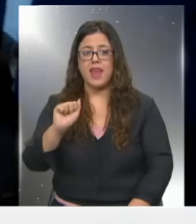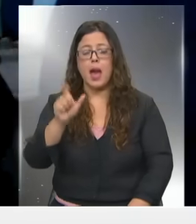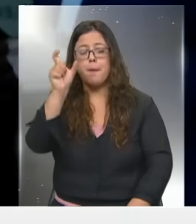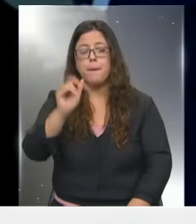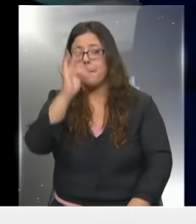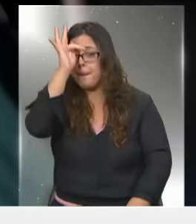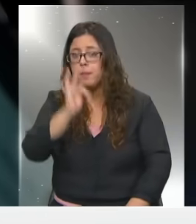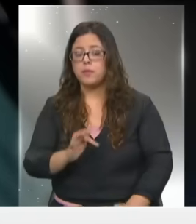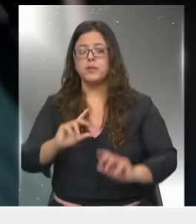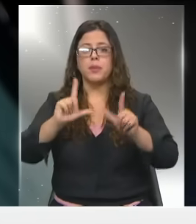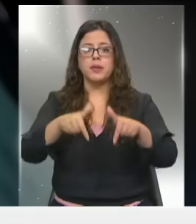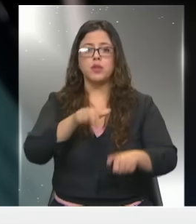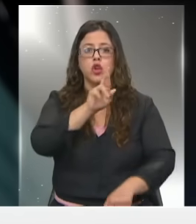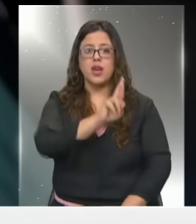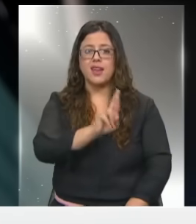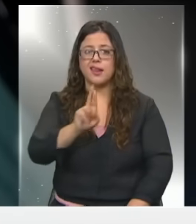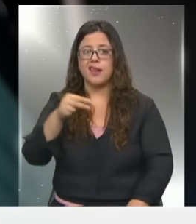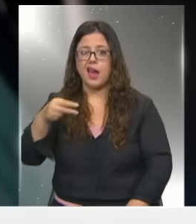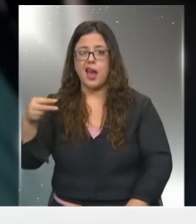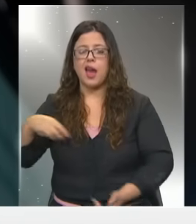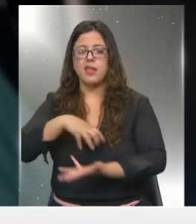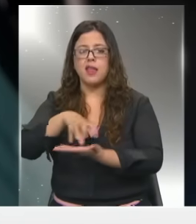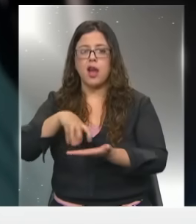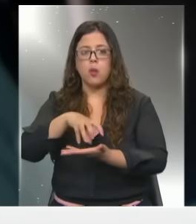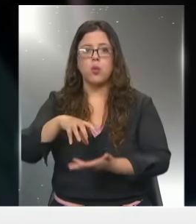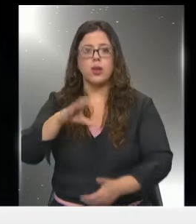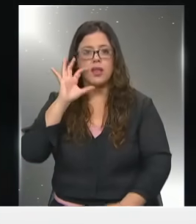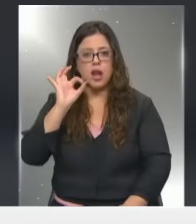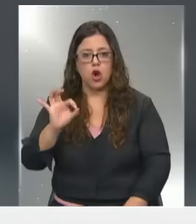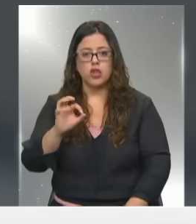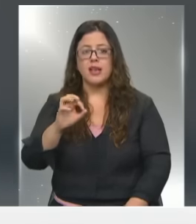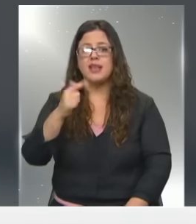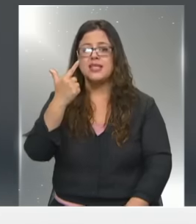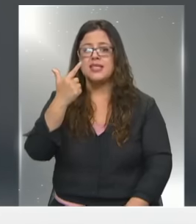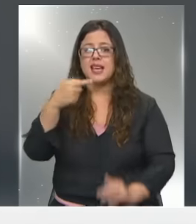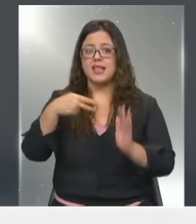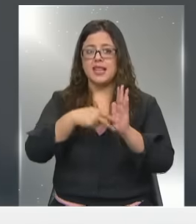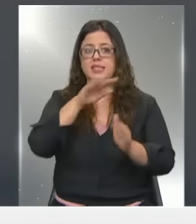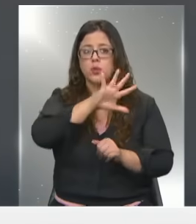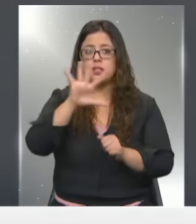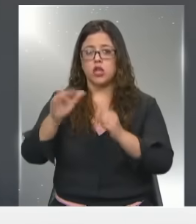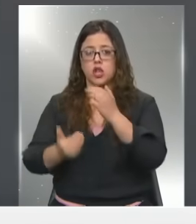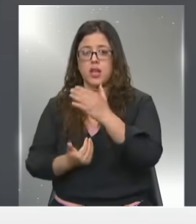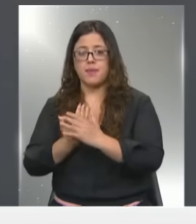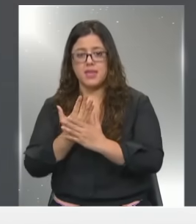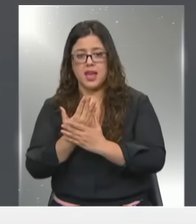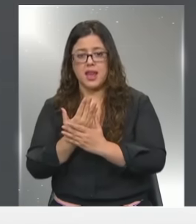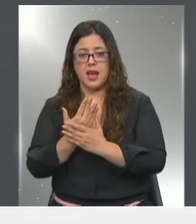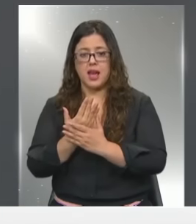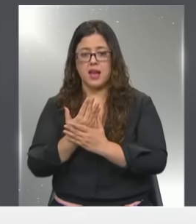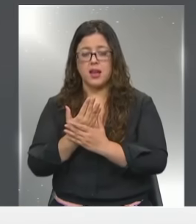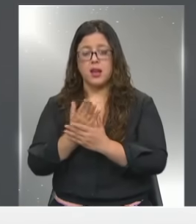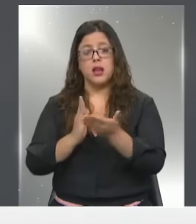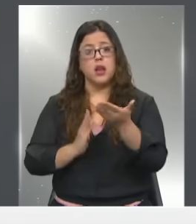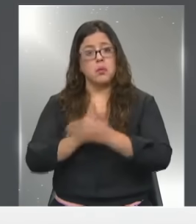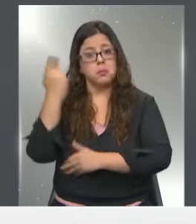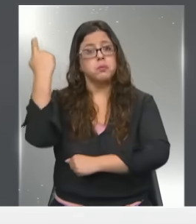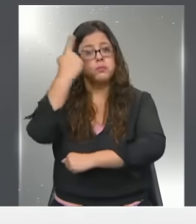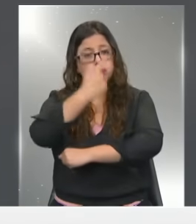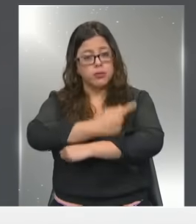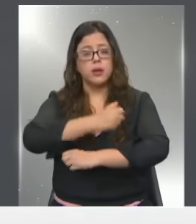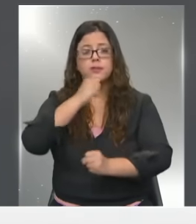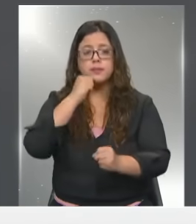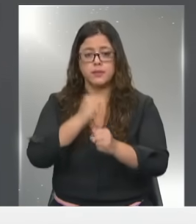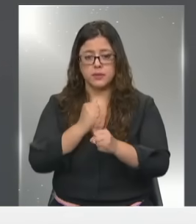Recursos Humanos de la Municipalidad de Las Condes. Son las 7:55 de la mañana y así empieza su jornada